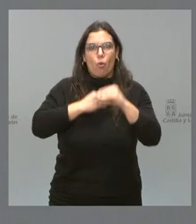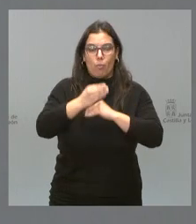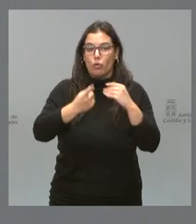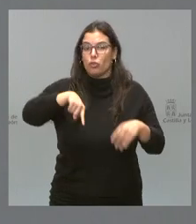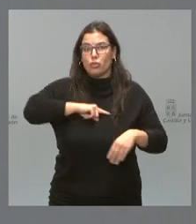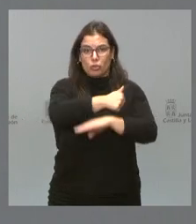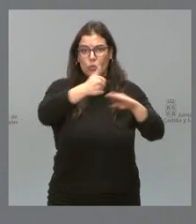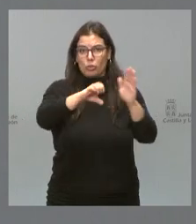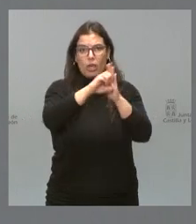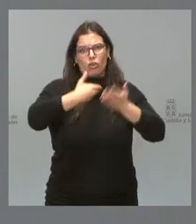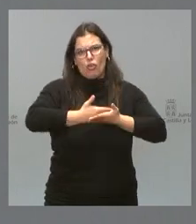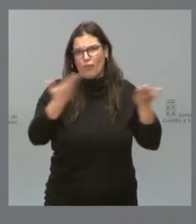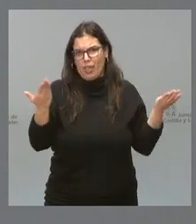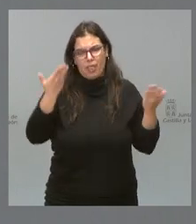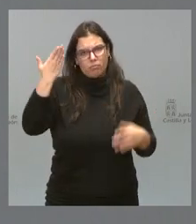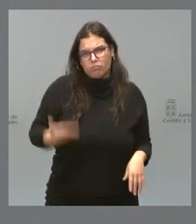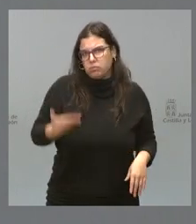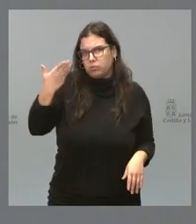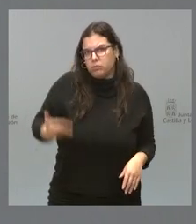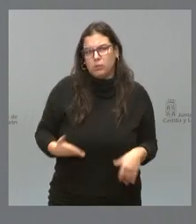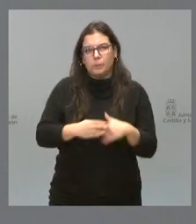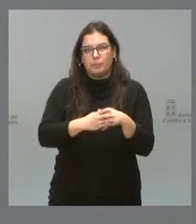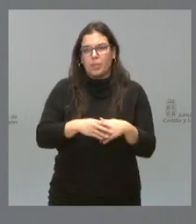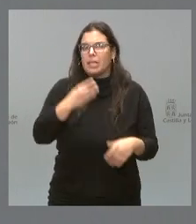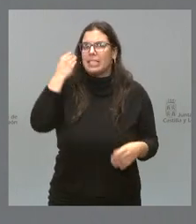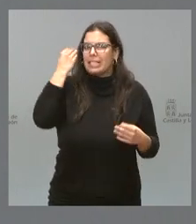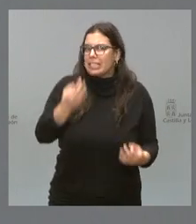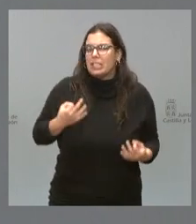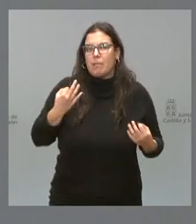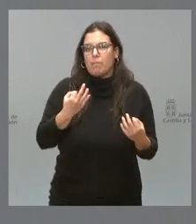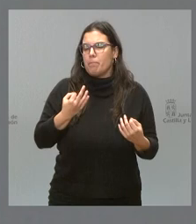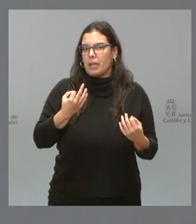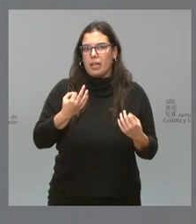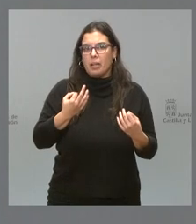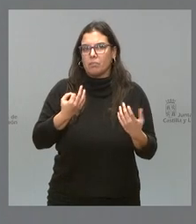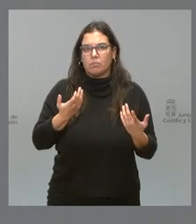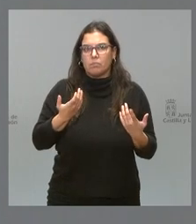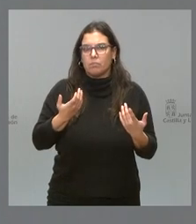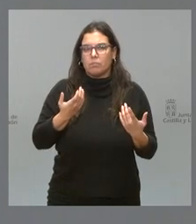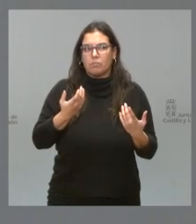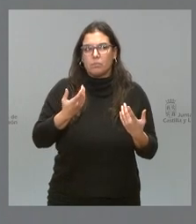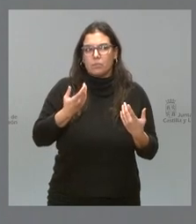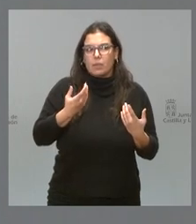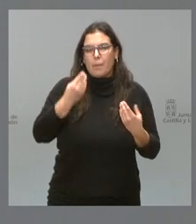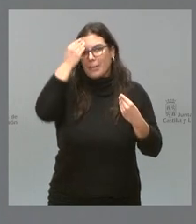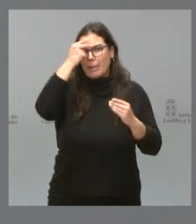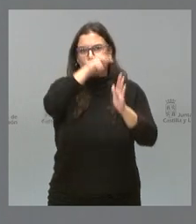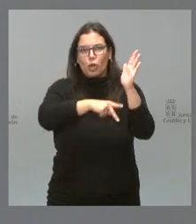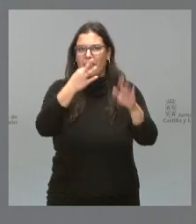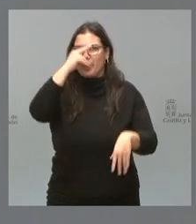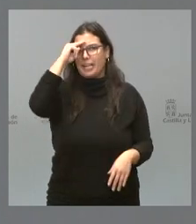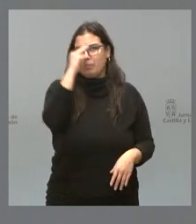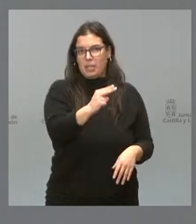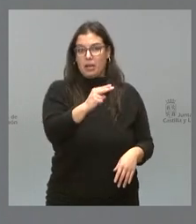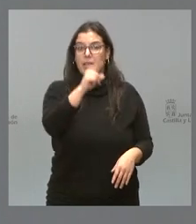constitucional es importante siempre hemos sido partidarios y lo seguimos siendo del respeto a las normas de la